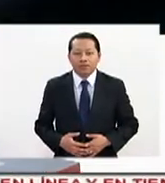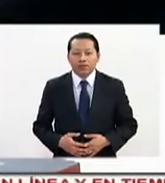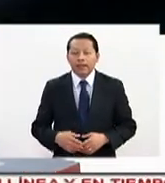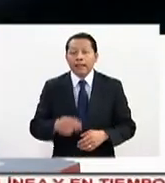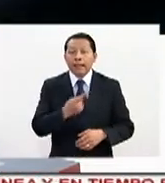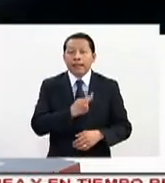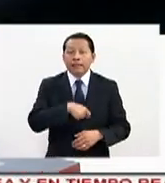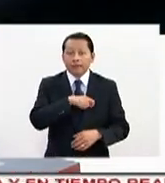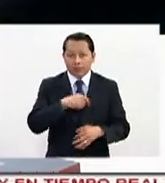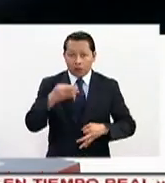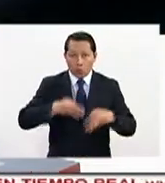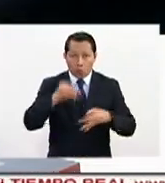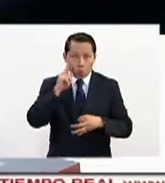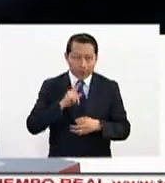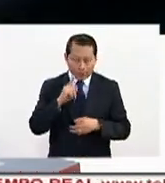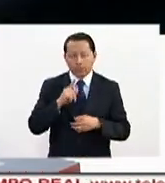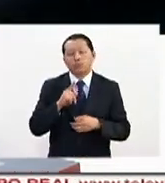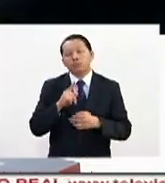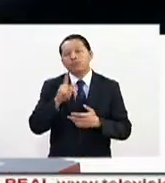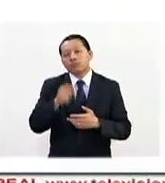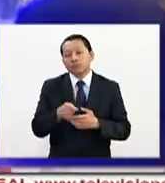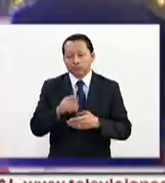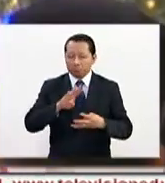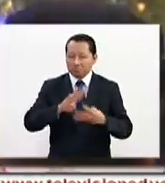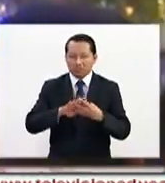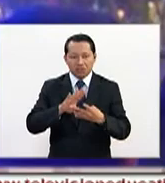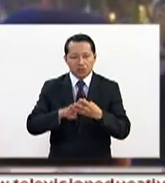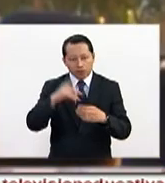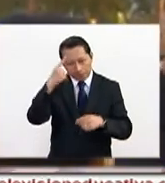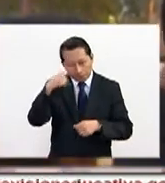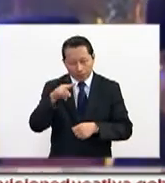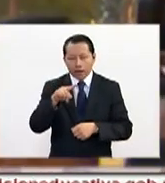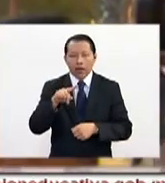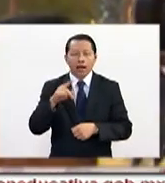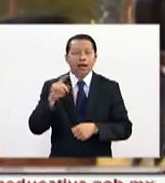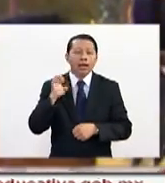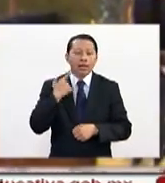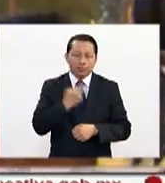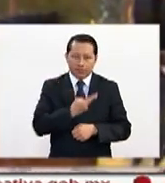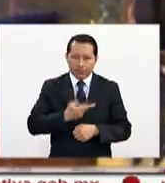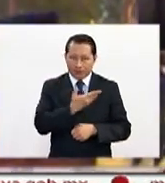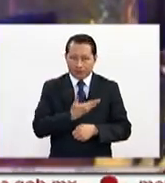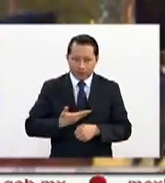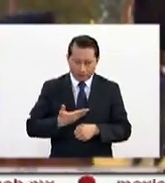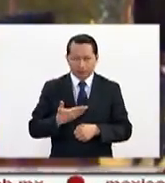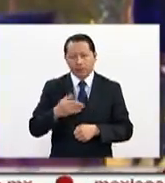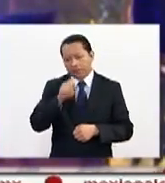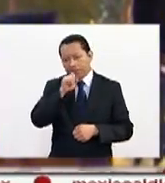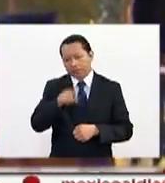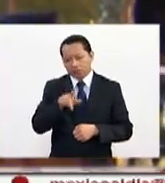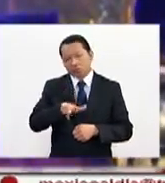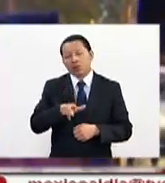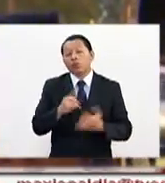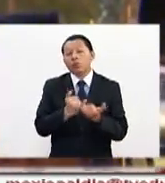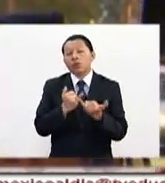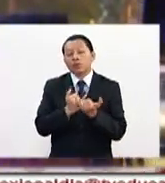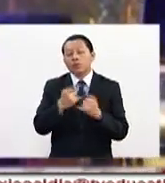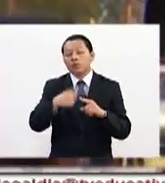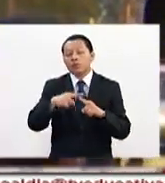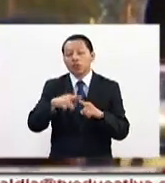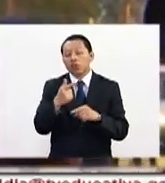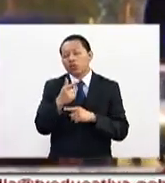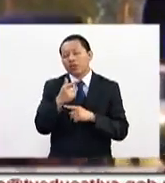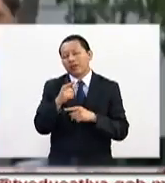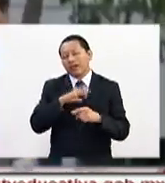En España, la juez Carmen Lamela decretó prisión incondicional para el ex vicepresidente del gobierno, Oriol Junqueras, y los exconsulares